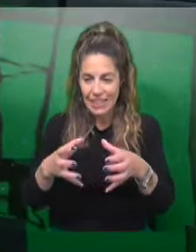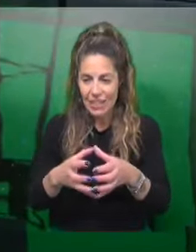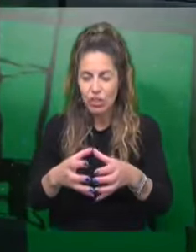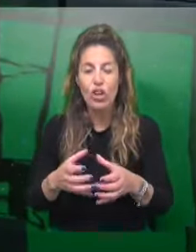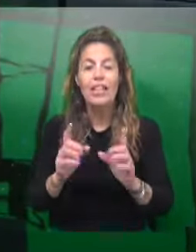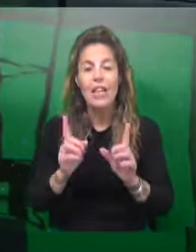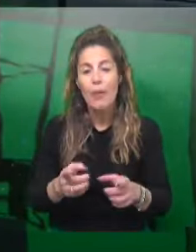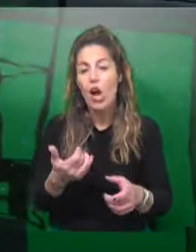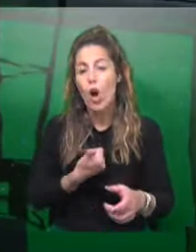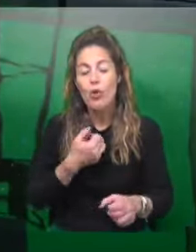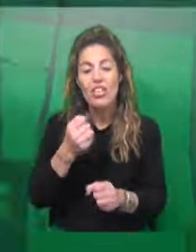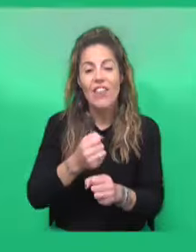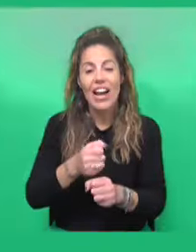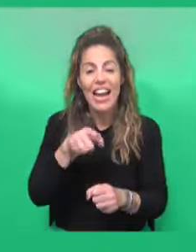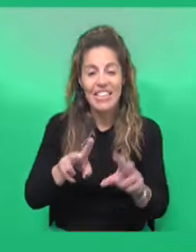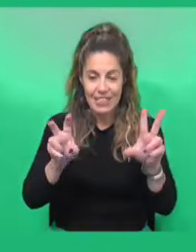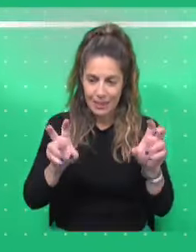está trabajando en ello